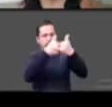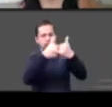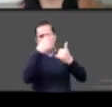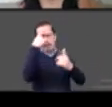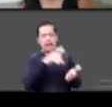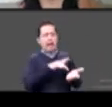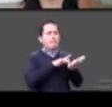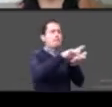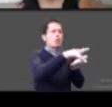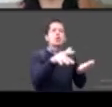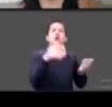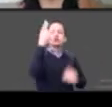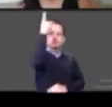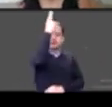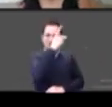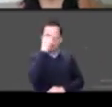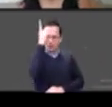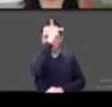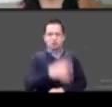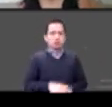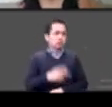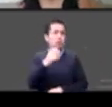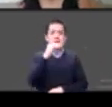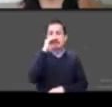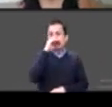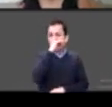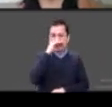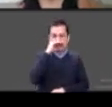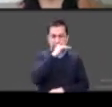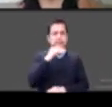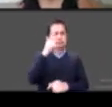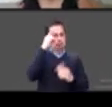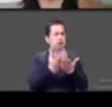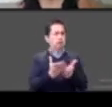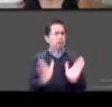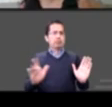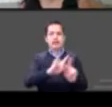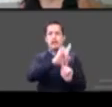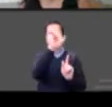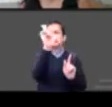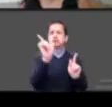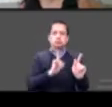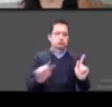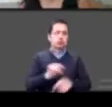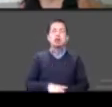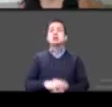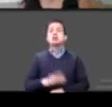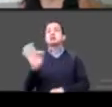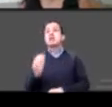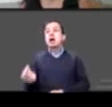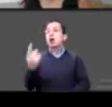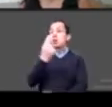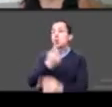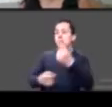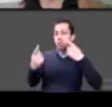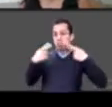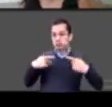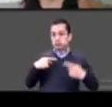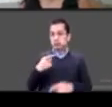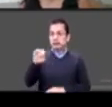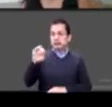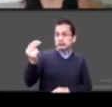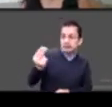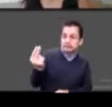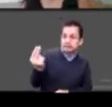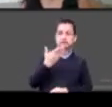nacional, actualmente brinda atención personalizada y seguimiento a cualquier persona que necesite apoyo,